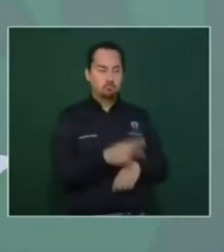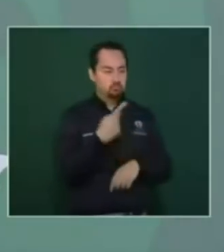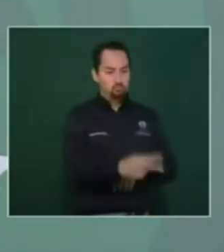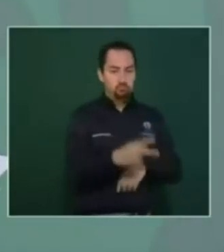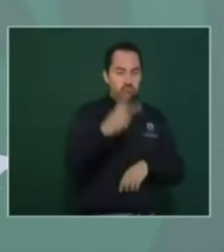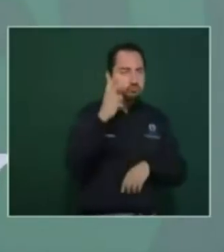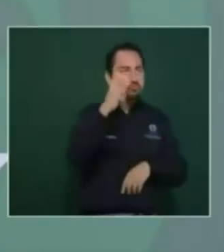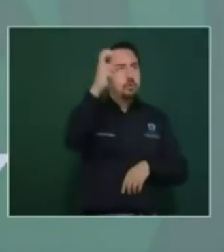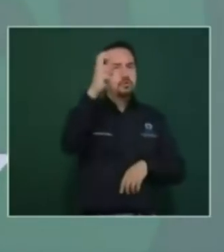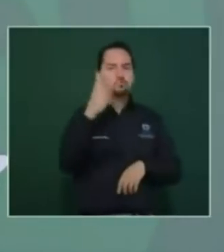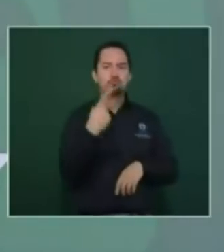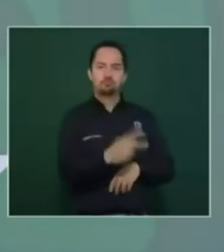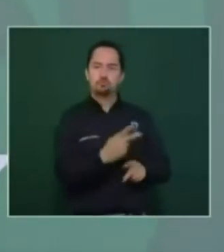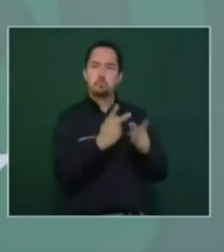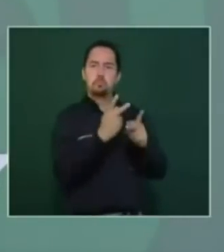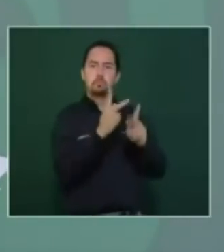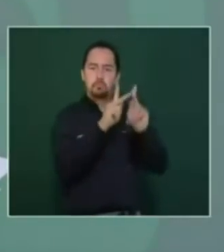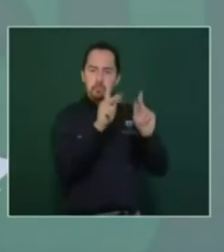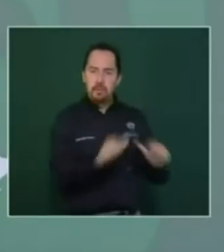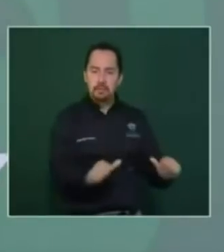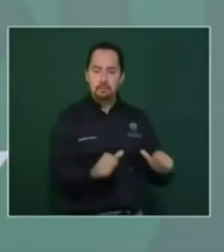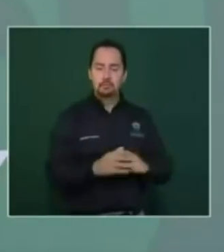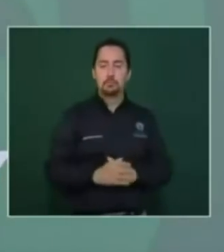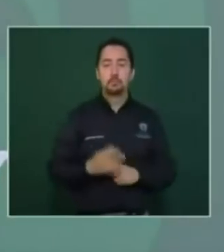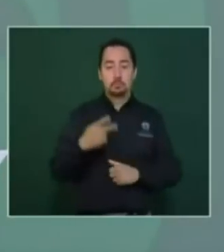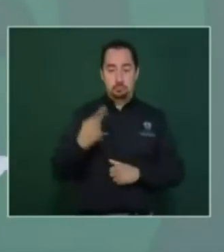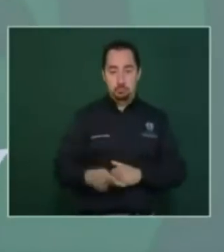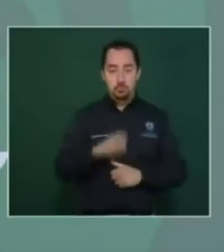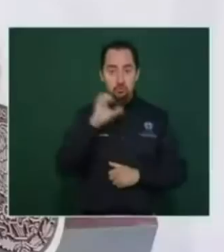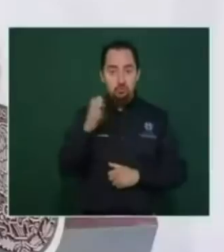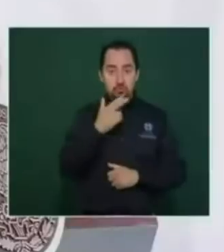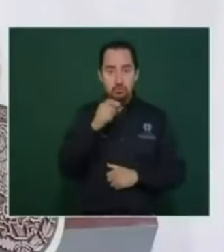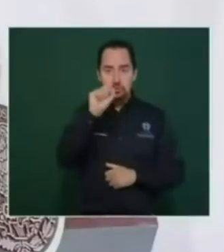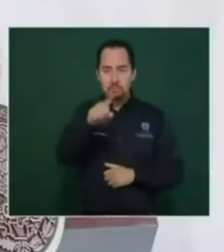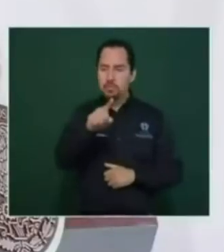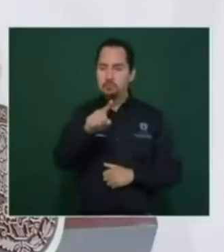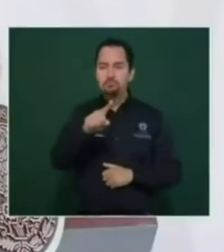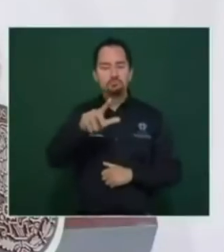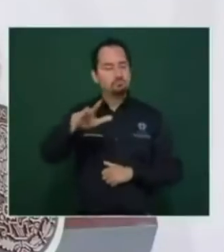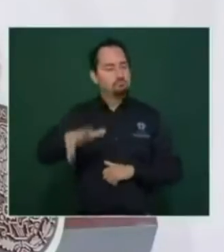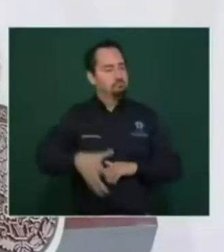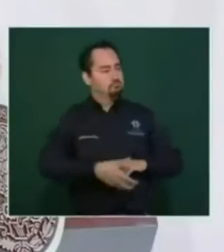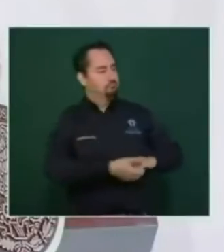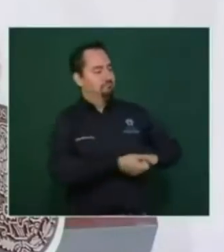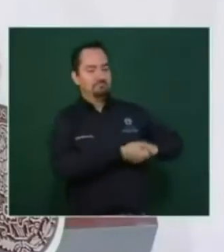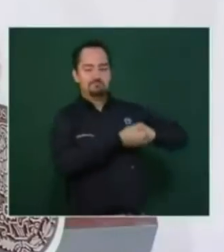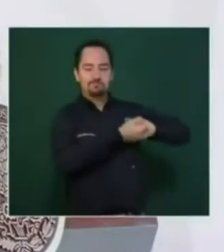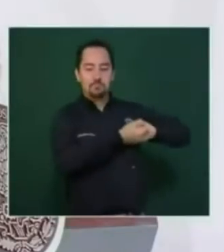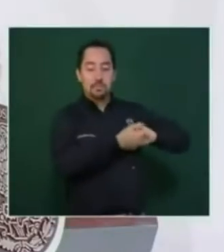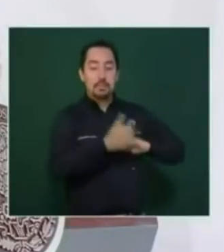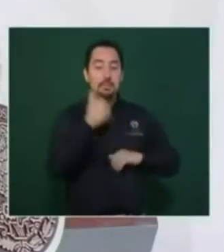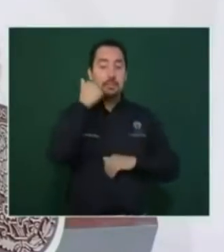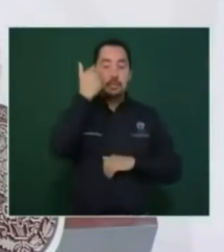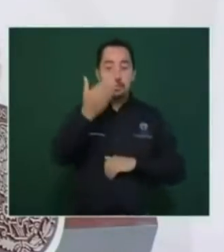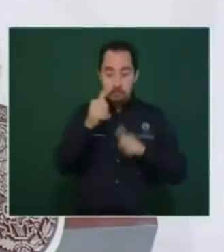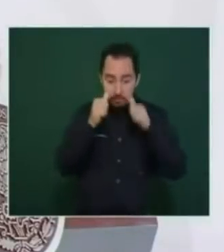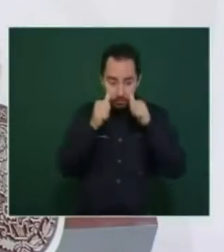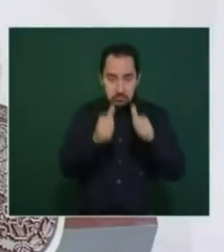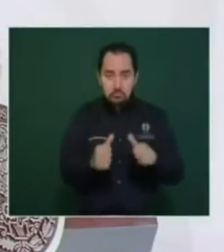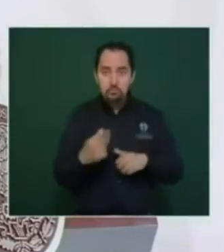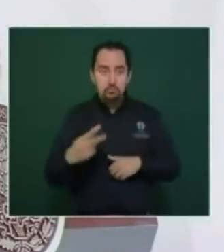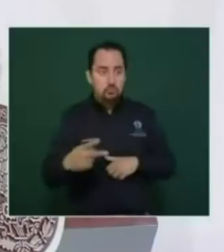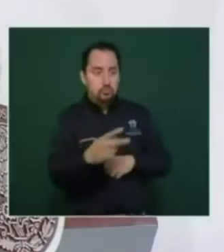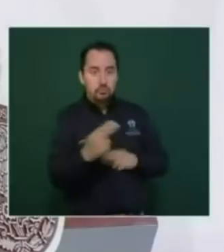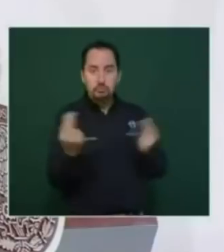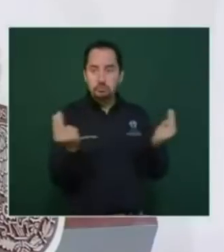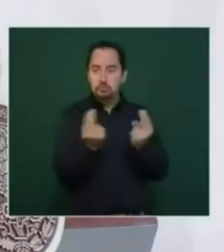gobernadora, pero bueno. Bueno, le comentábamos, allá estuvo el presidente el día de hoy con la gobernadora Maru Campos del